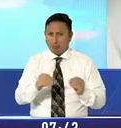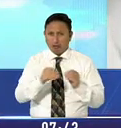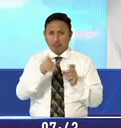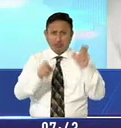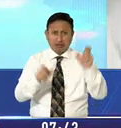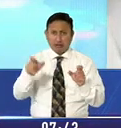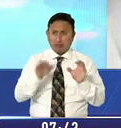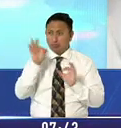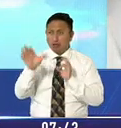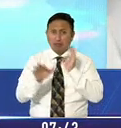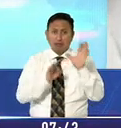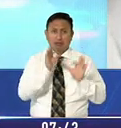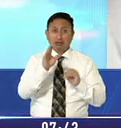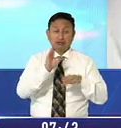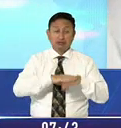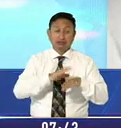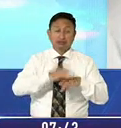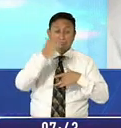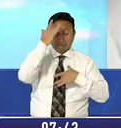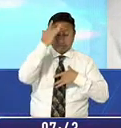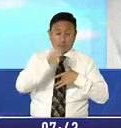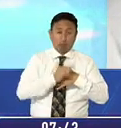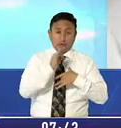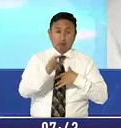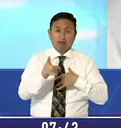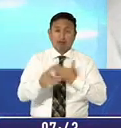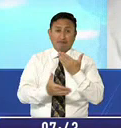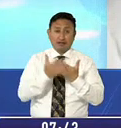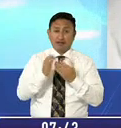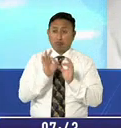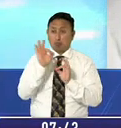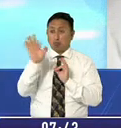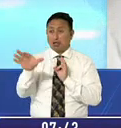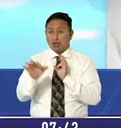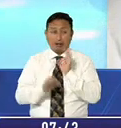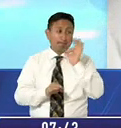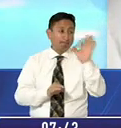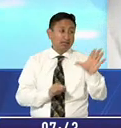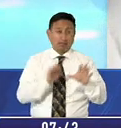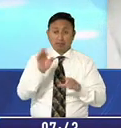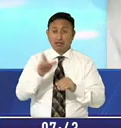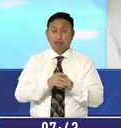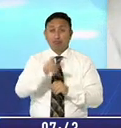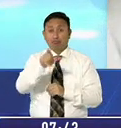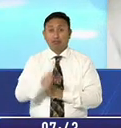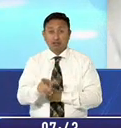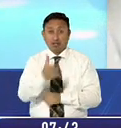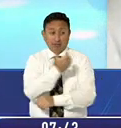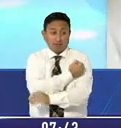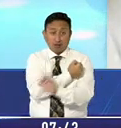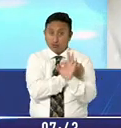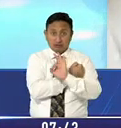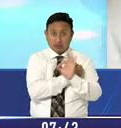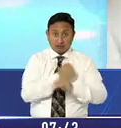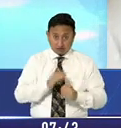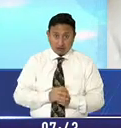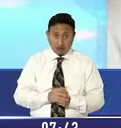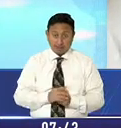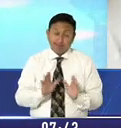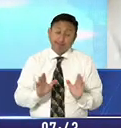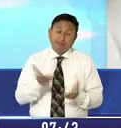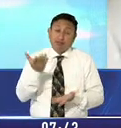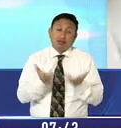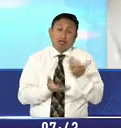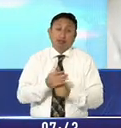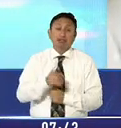especialmente de neumonías por COVID, porque como son muy contagiosas y tenemos una población que todavía no se ha vacunado, entonces,